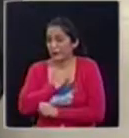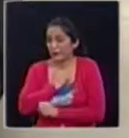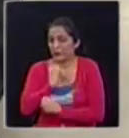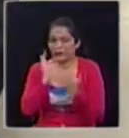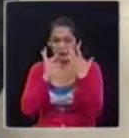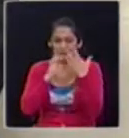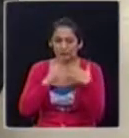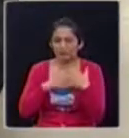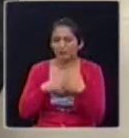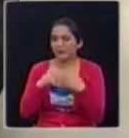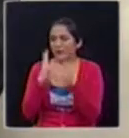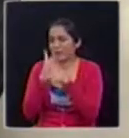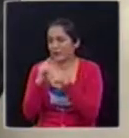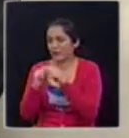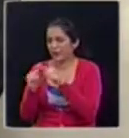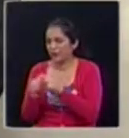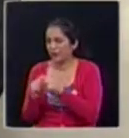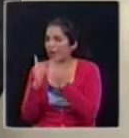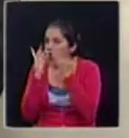divisas, invertir